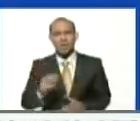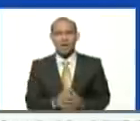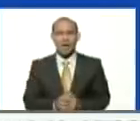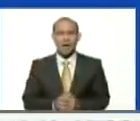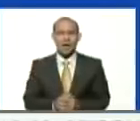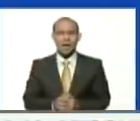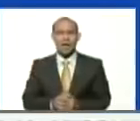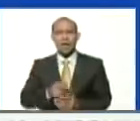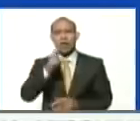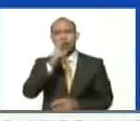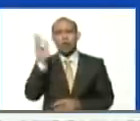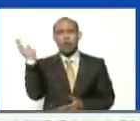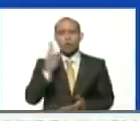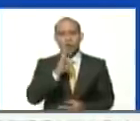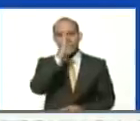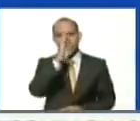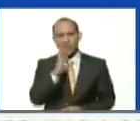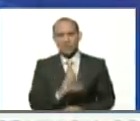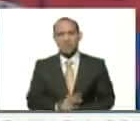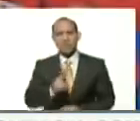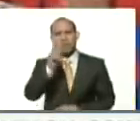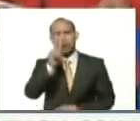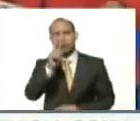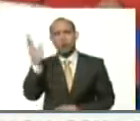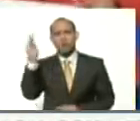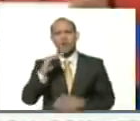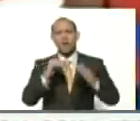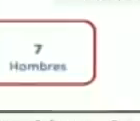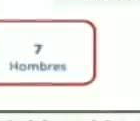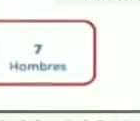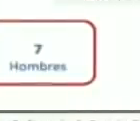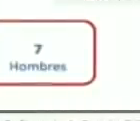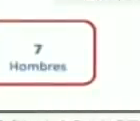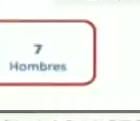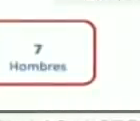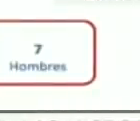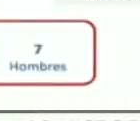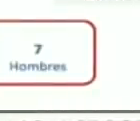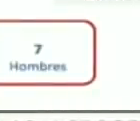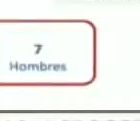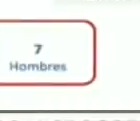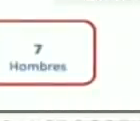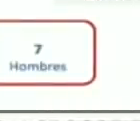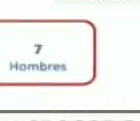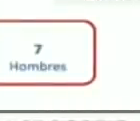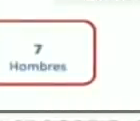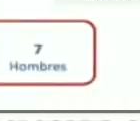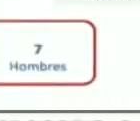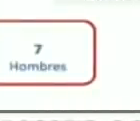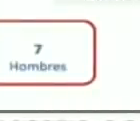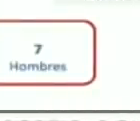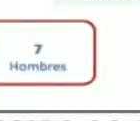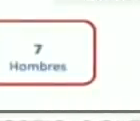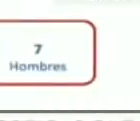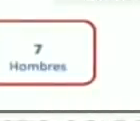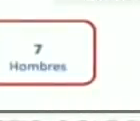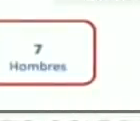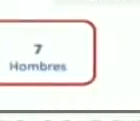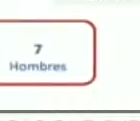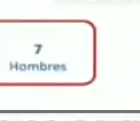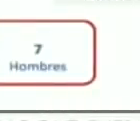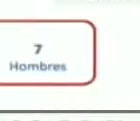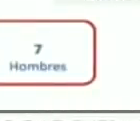procedentes de brasil dos procedentes de panamá y uno procedente de mexico como dijimos ayer ya las